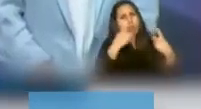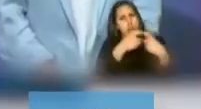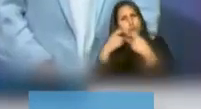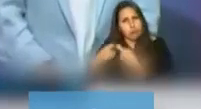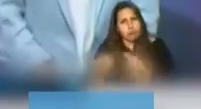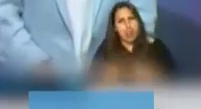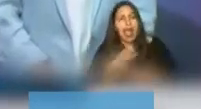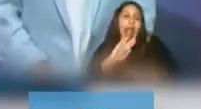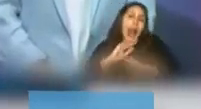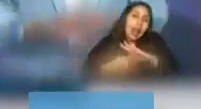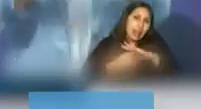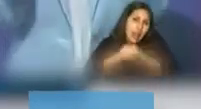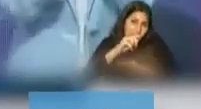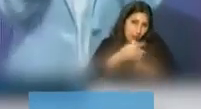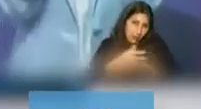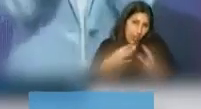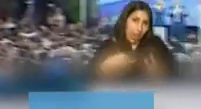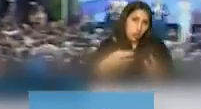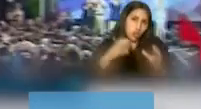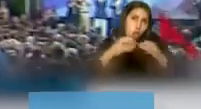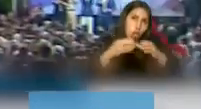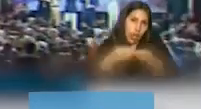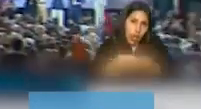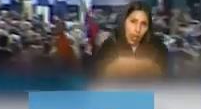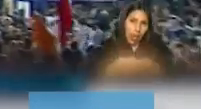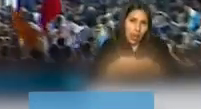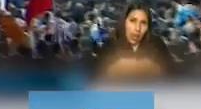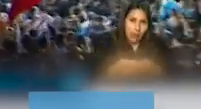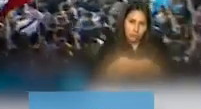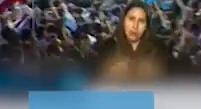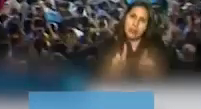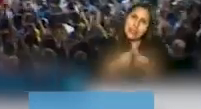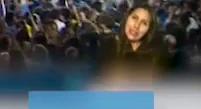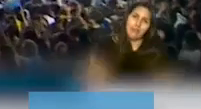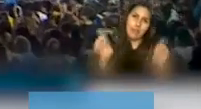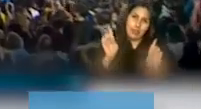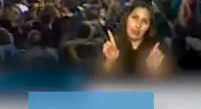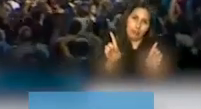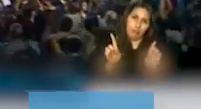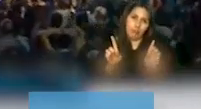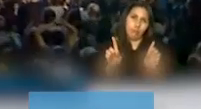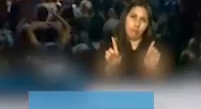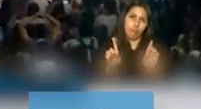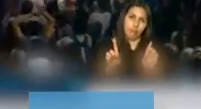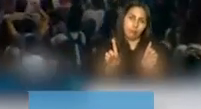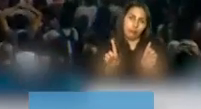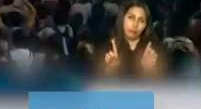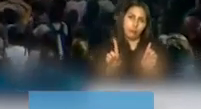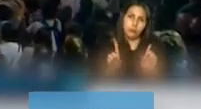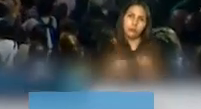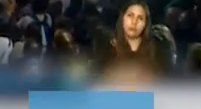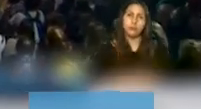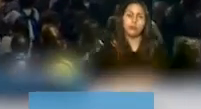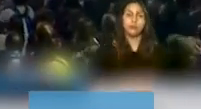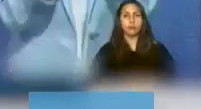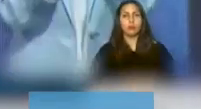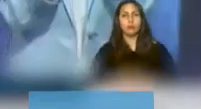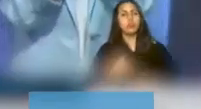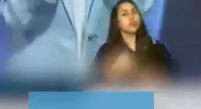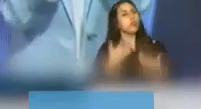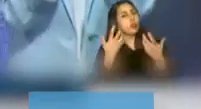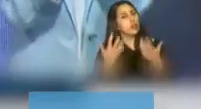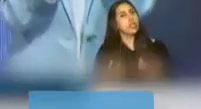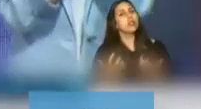uh-huh. etcétera, ¿verdad? Pero que no iría en contra. Yo veo que hizo algo muy, muy parecido en el último discurso casi de